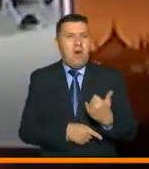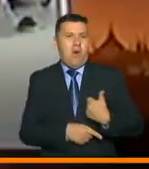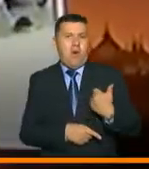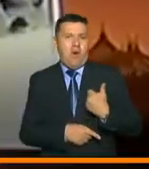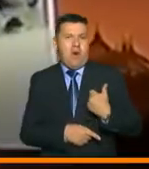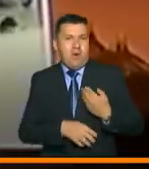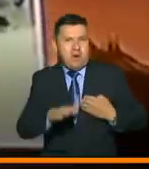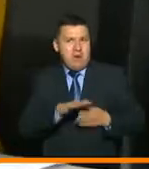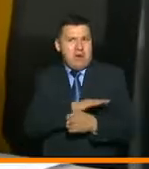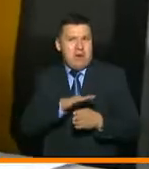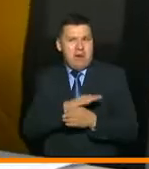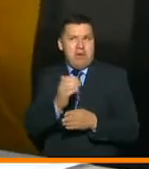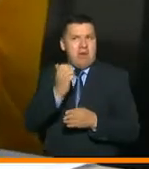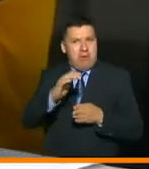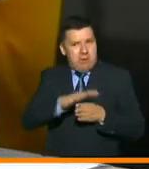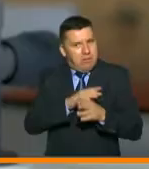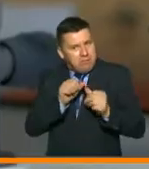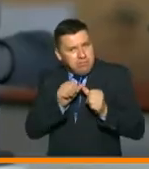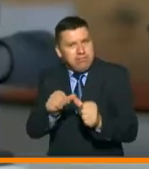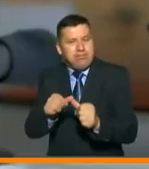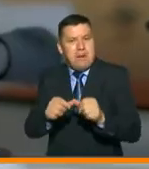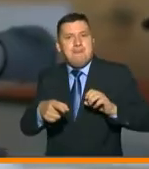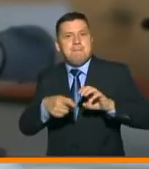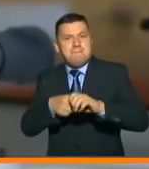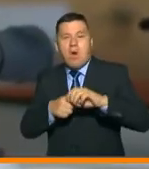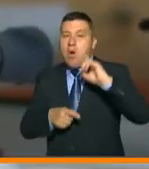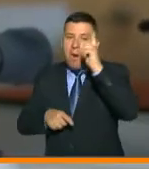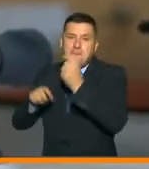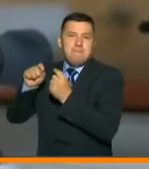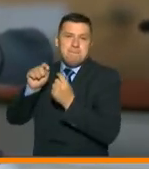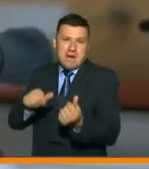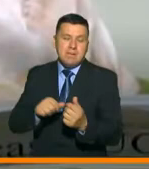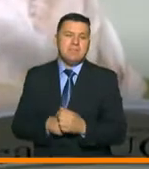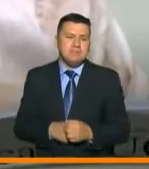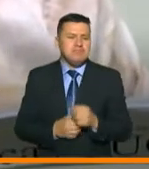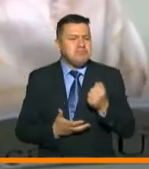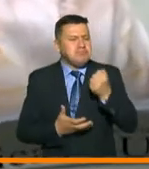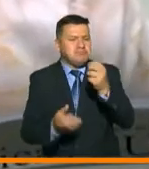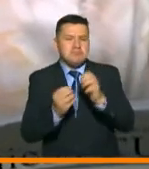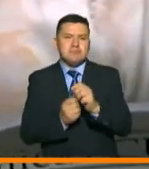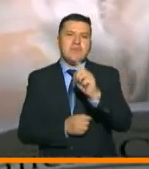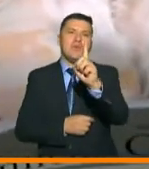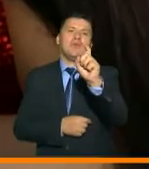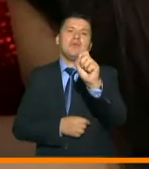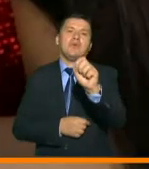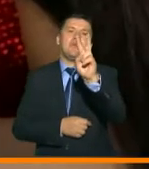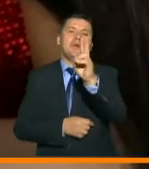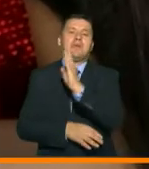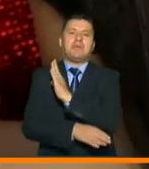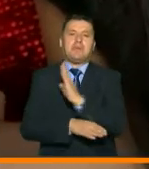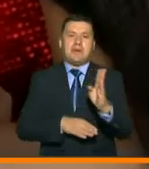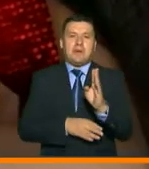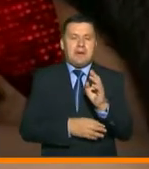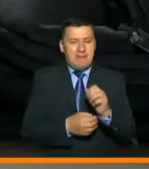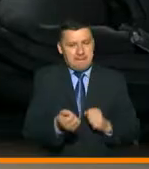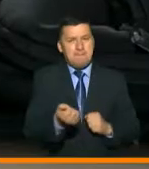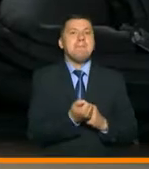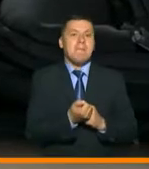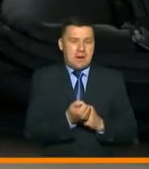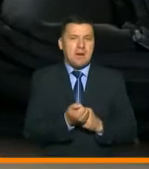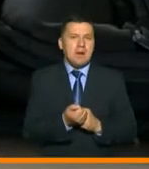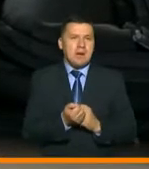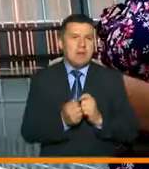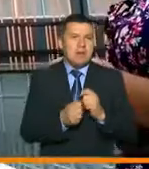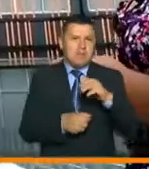jóvenes opciones que les permitan permanecer en la educación superior. Con una inversión de más de 1.2 billones de pesos, se mitigan